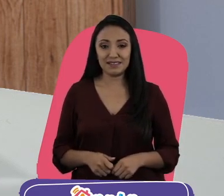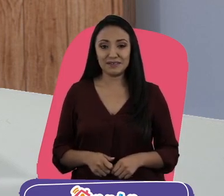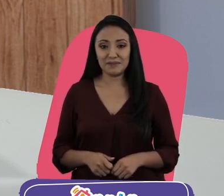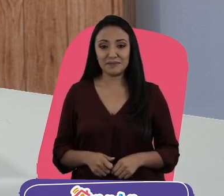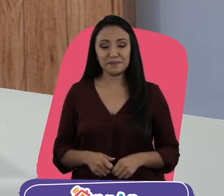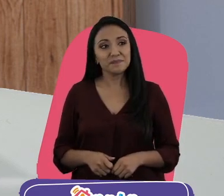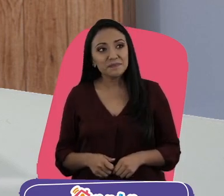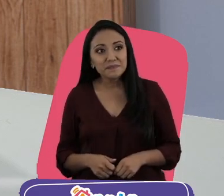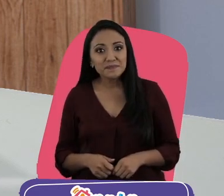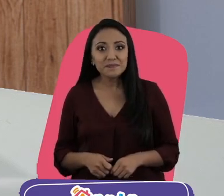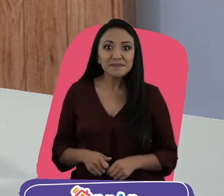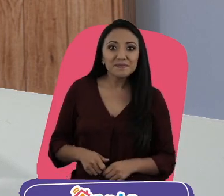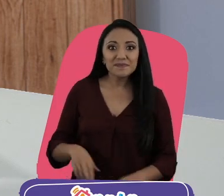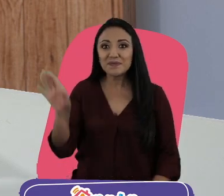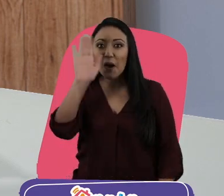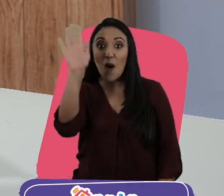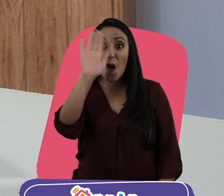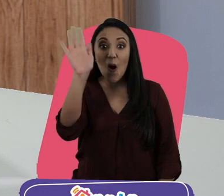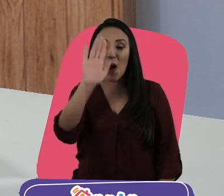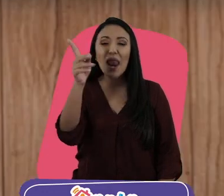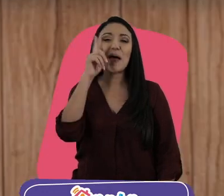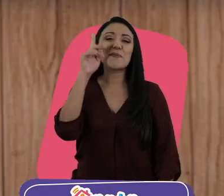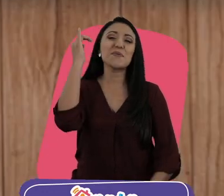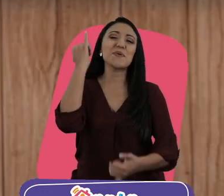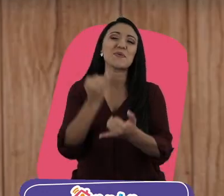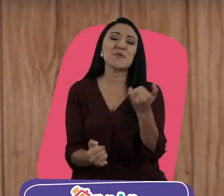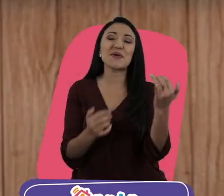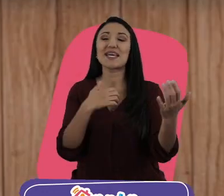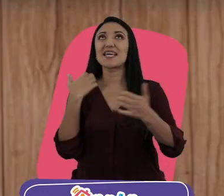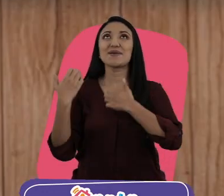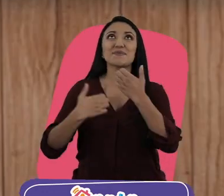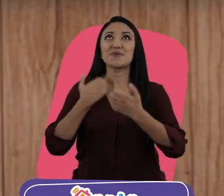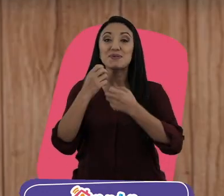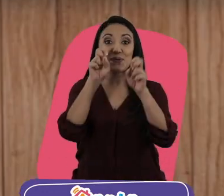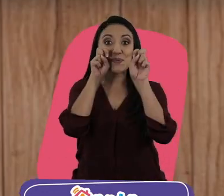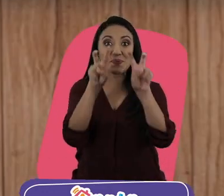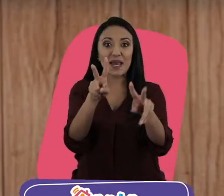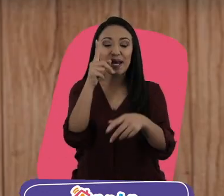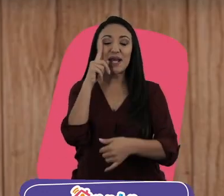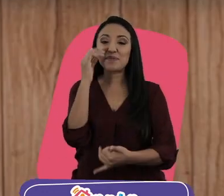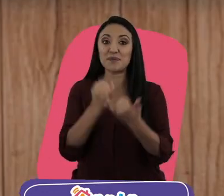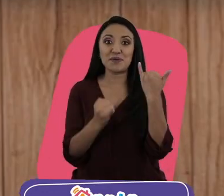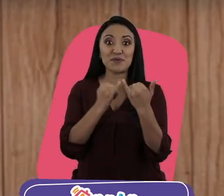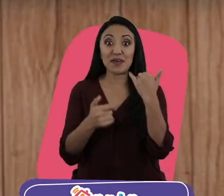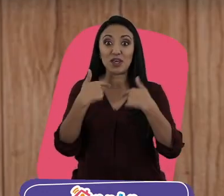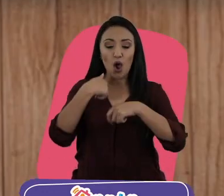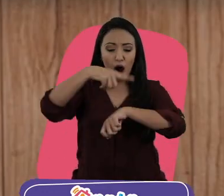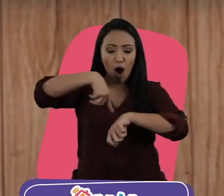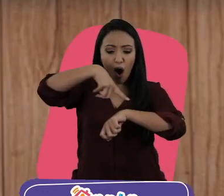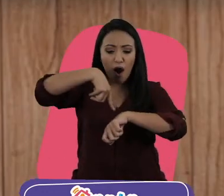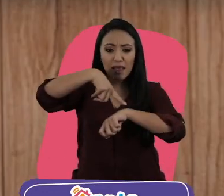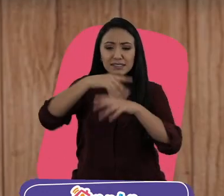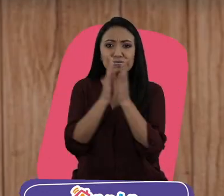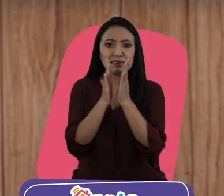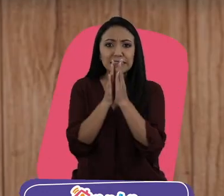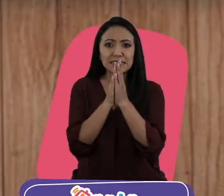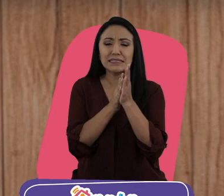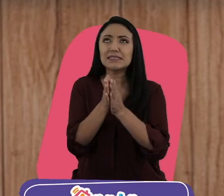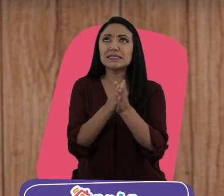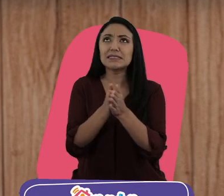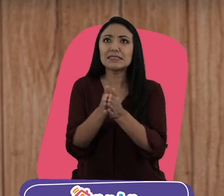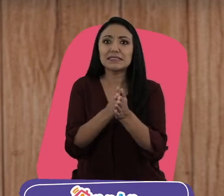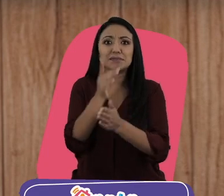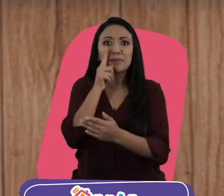como ustedes se sientan cómodos, al fin estamos aquí. Antes de empezar el programa, quiero contarles algo que me pasó el día de hoy. Verán, a lo que venía al